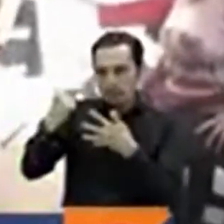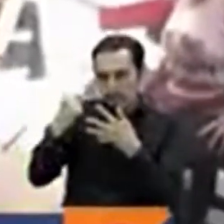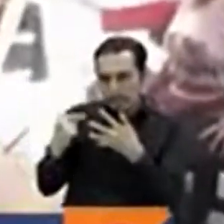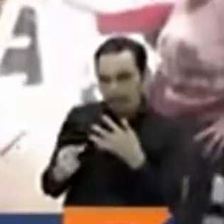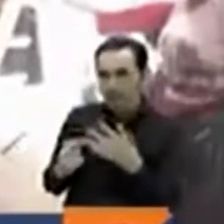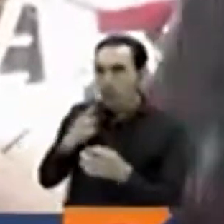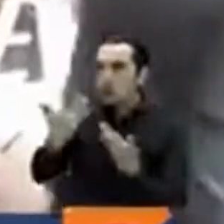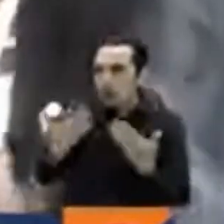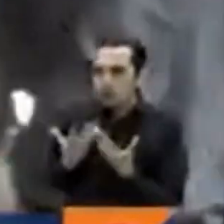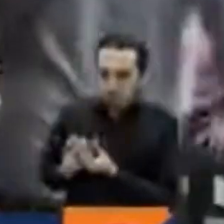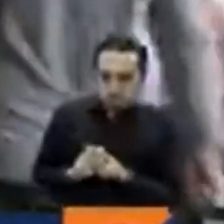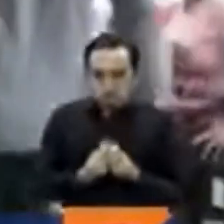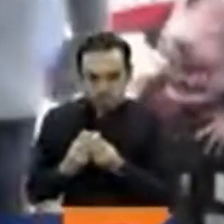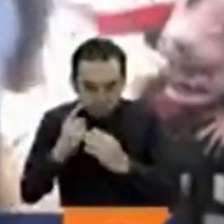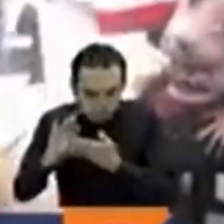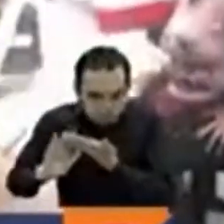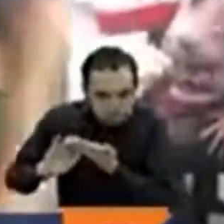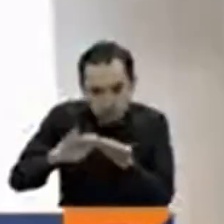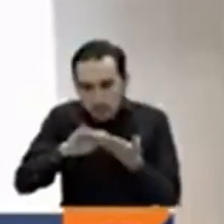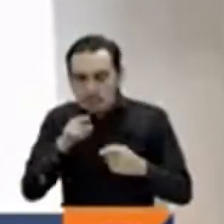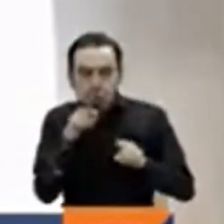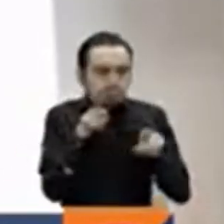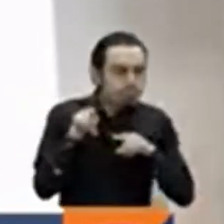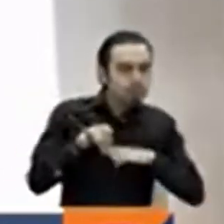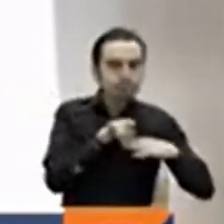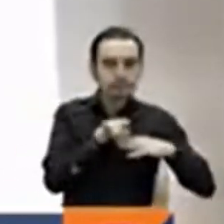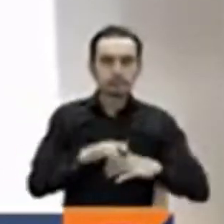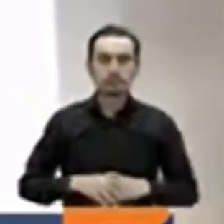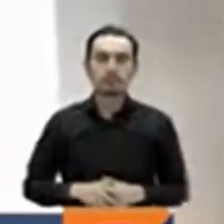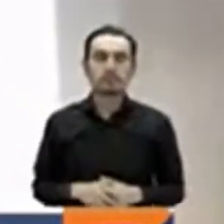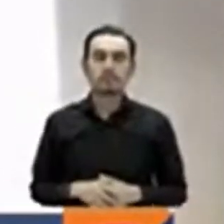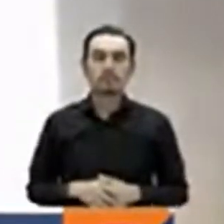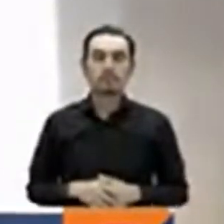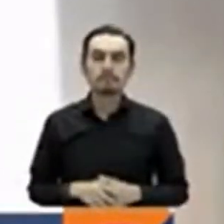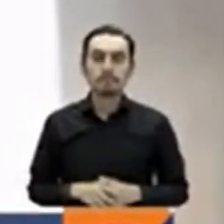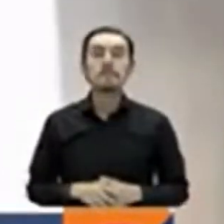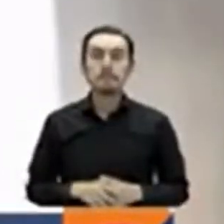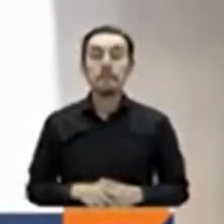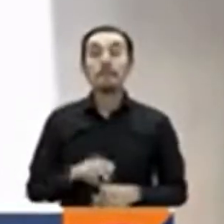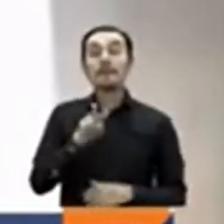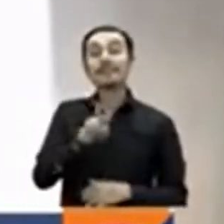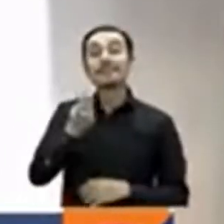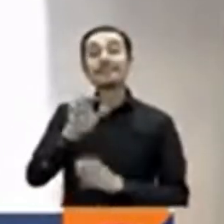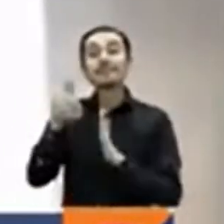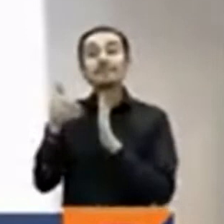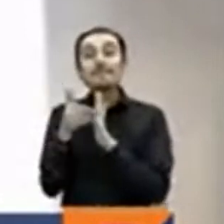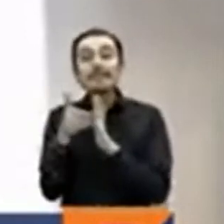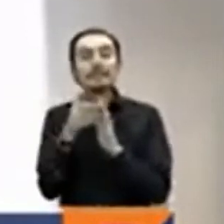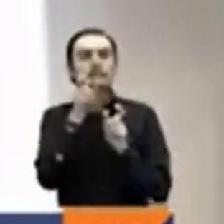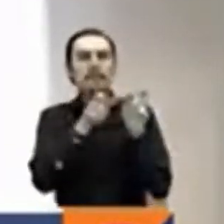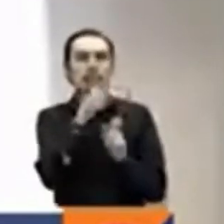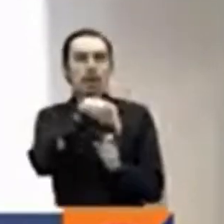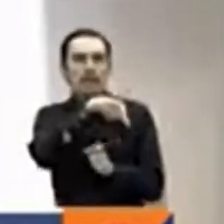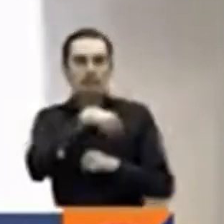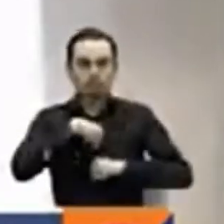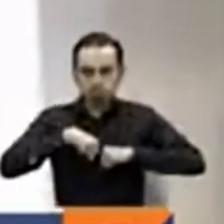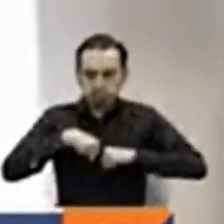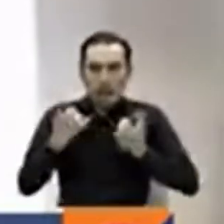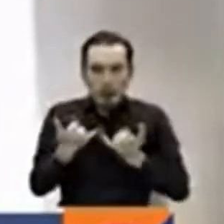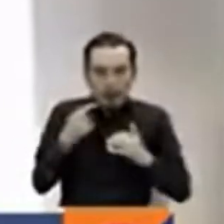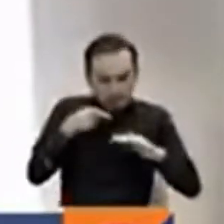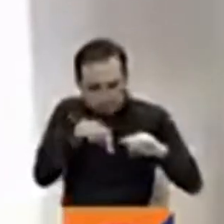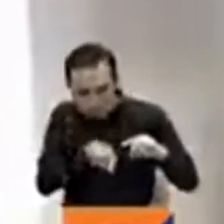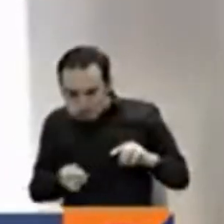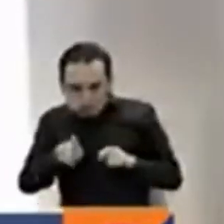frontera de Cúcuta verificando el estado de los puentes. Lo que significa que 27.000 personas que hoy pasan a través de las trochas pueden empezar a